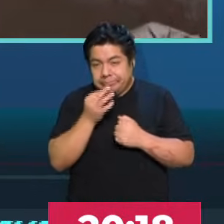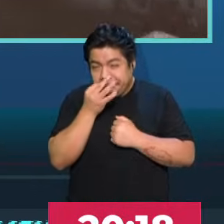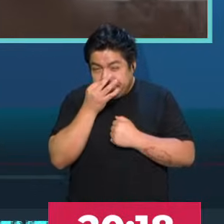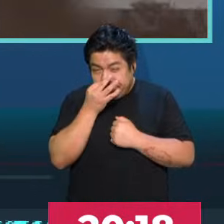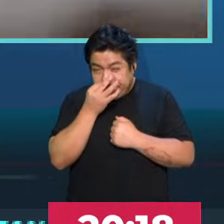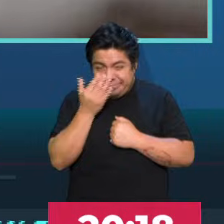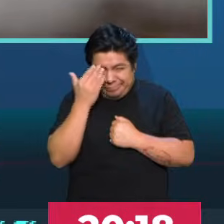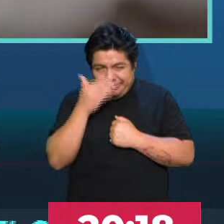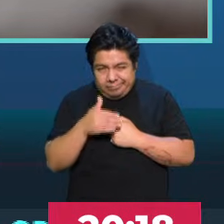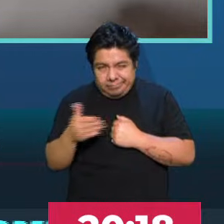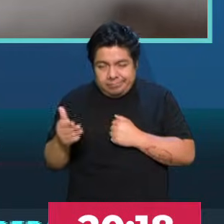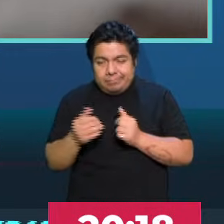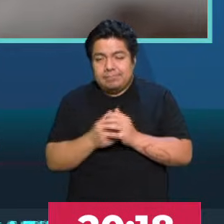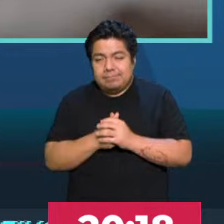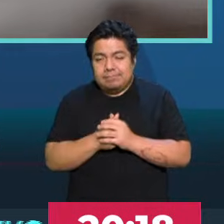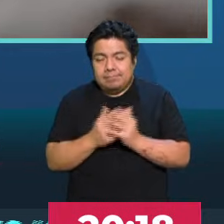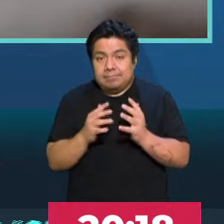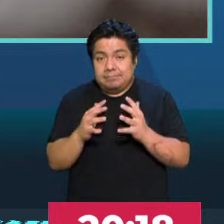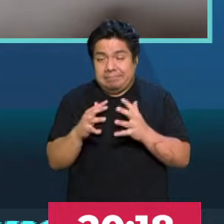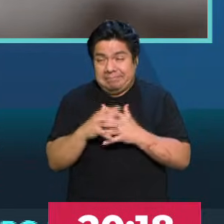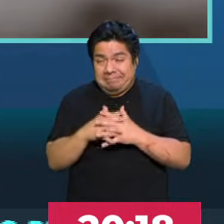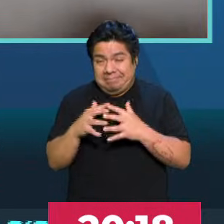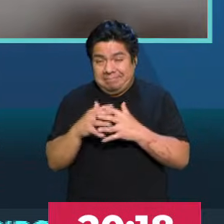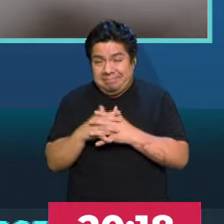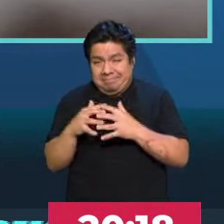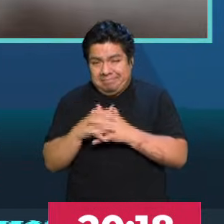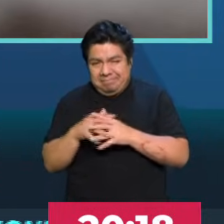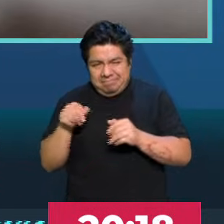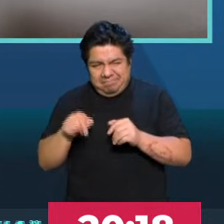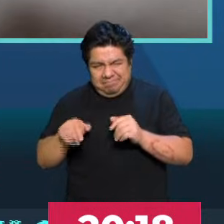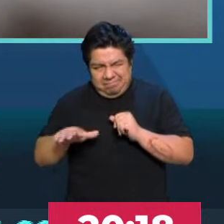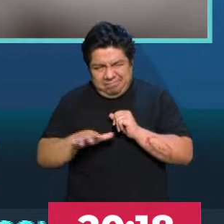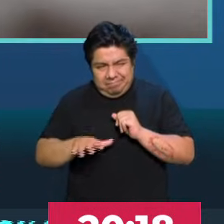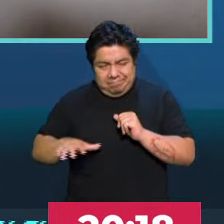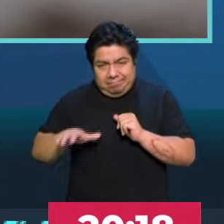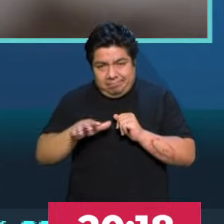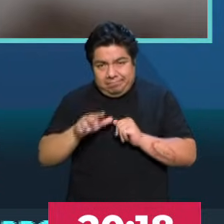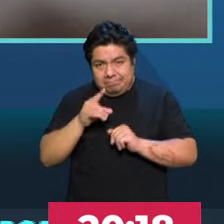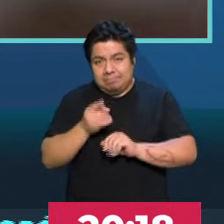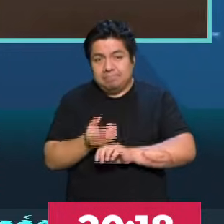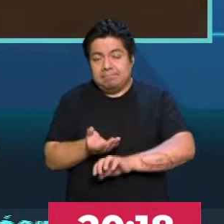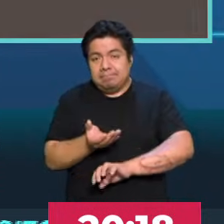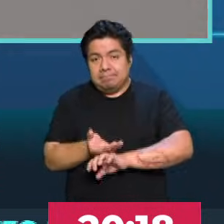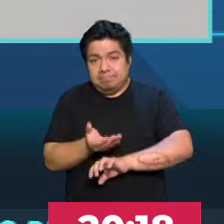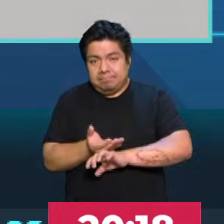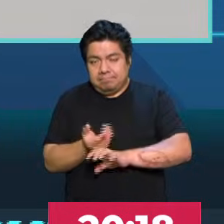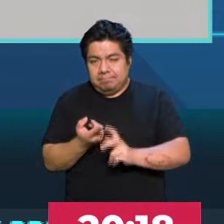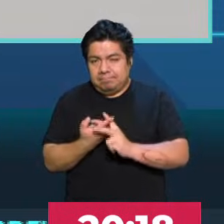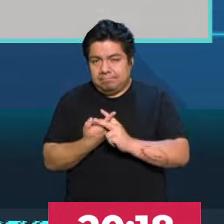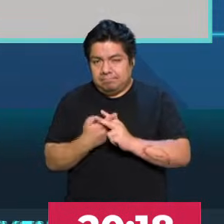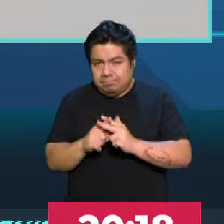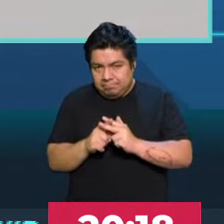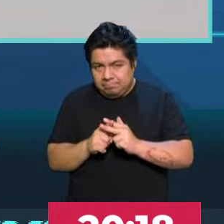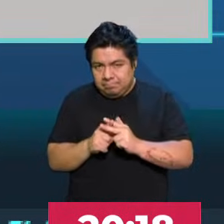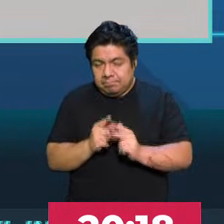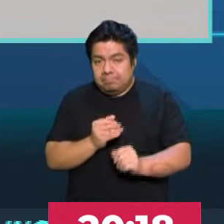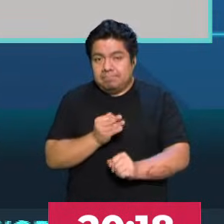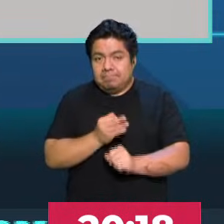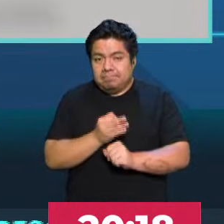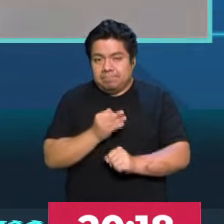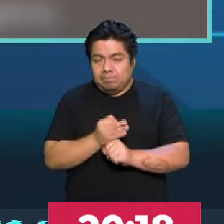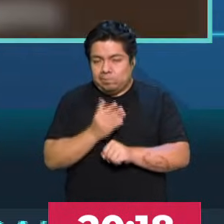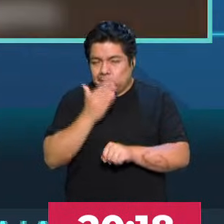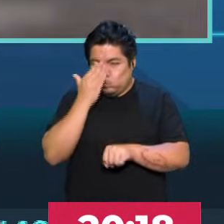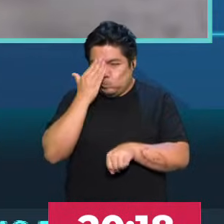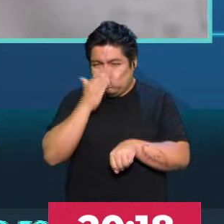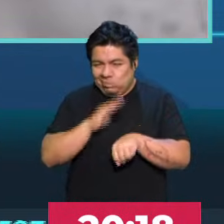de iniciar una guerra sobre nuestra región de parte de Estados Unidos, ¿no? Entonces es un momento en el que ya la